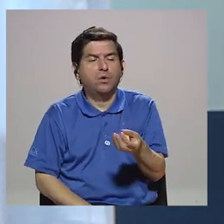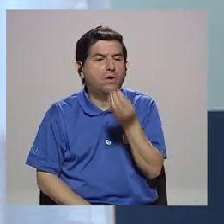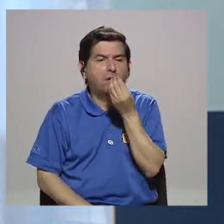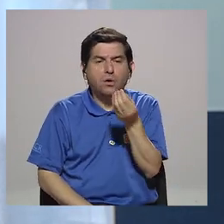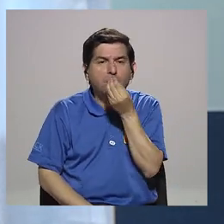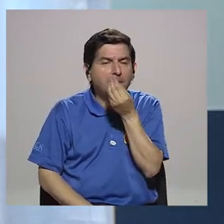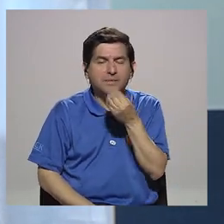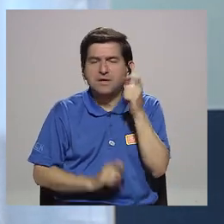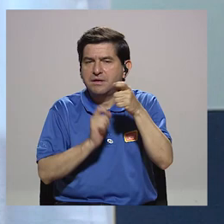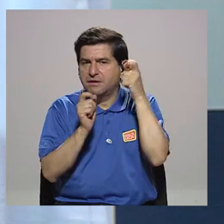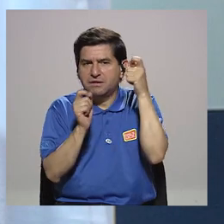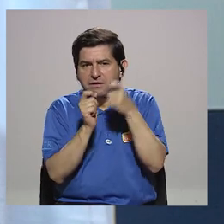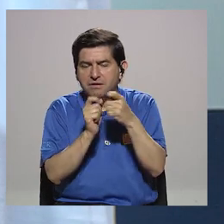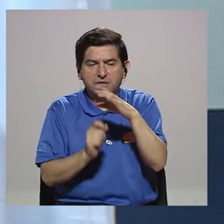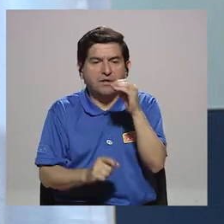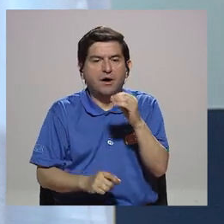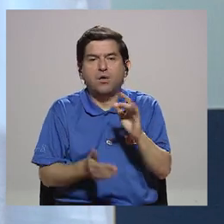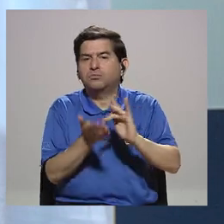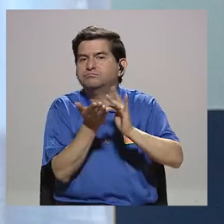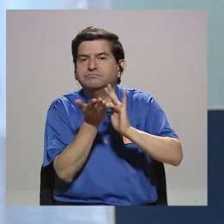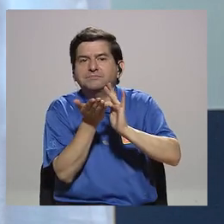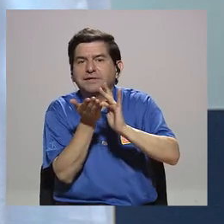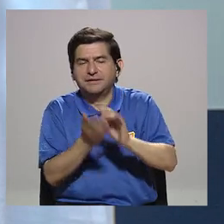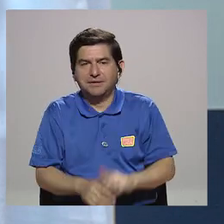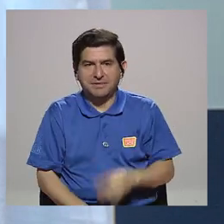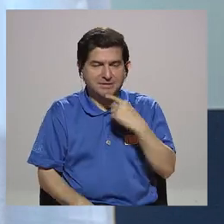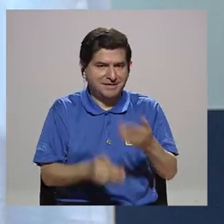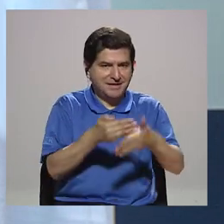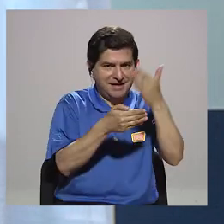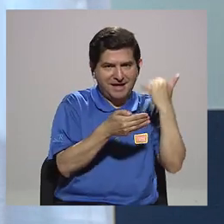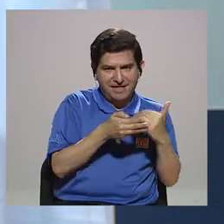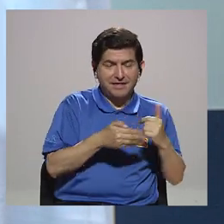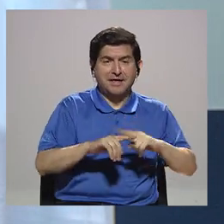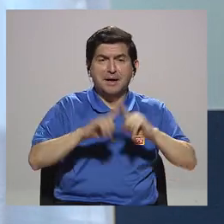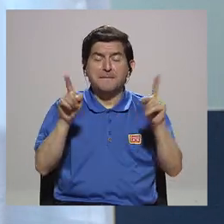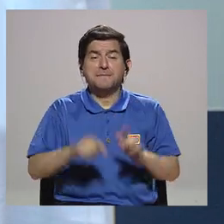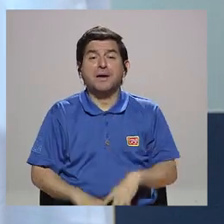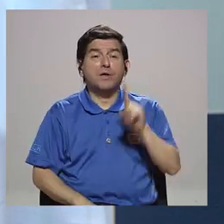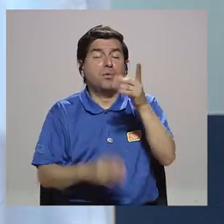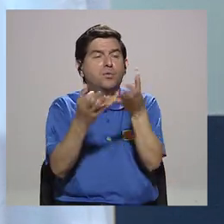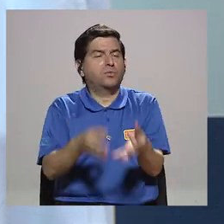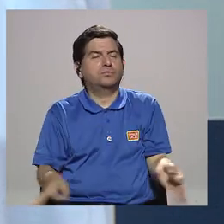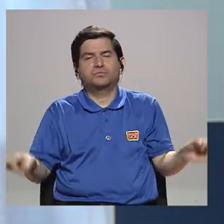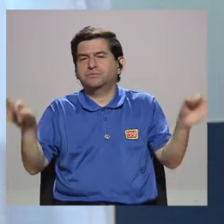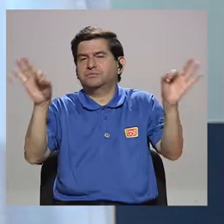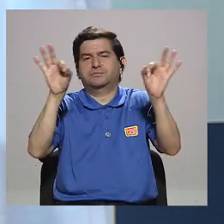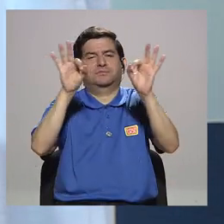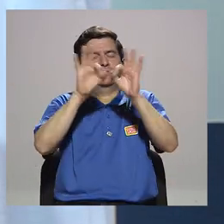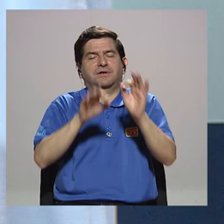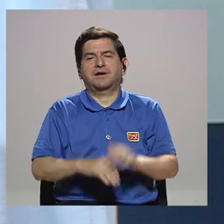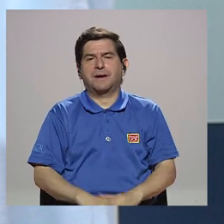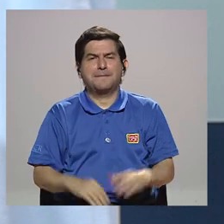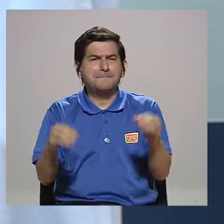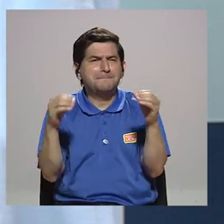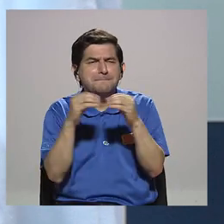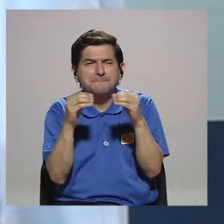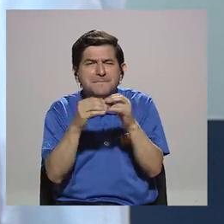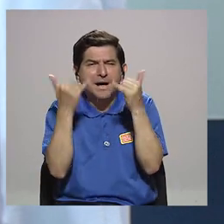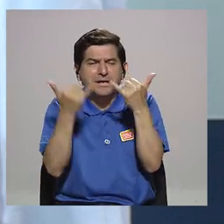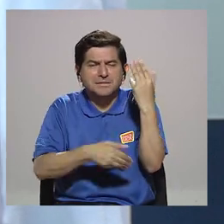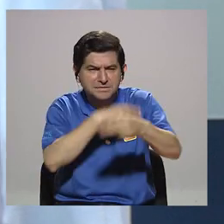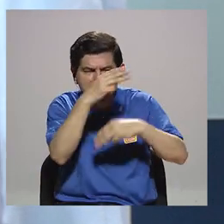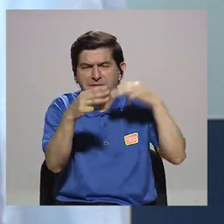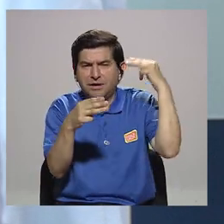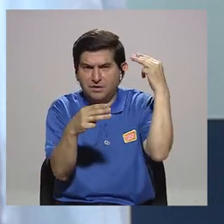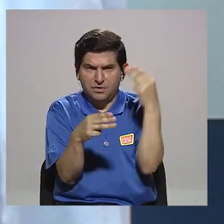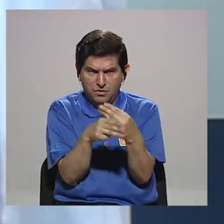o alguna comida o a medicamentos, eso que le dije. Pero hay una importantísima que es la que más